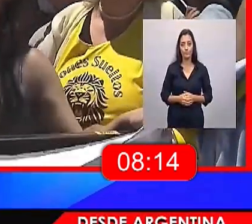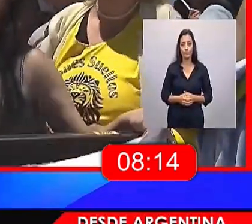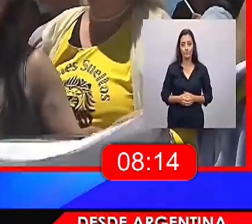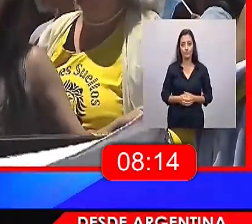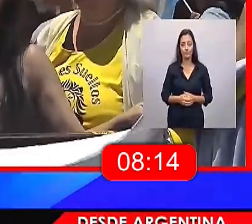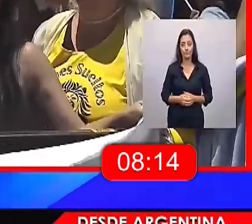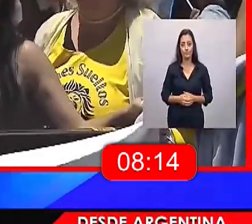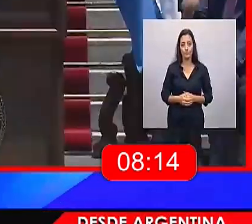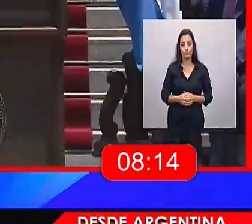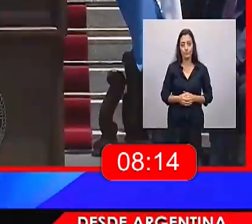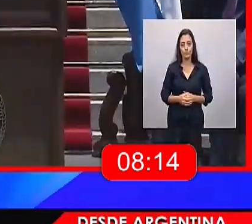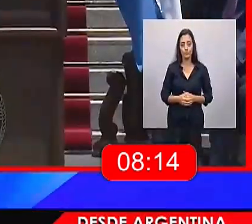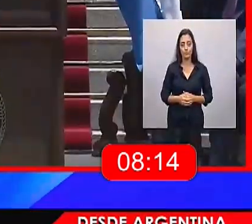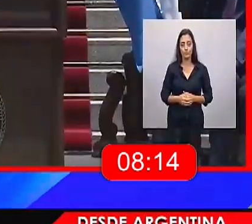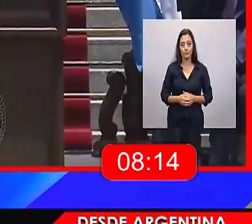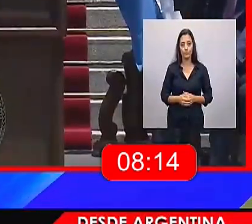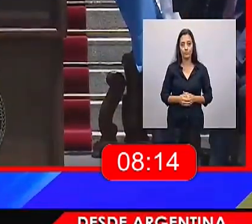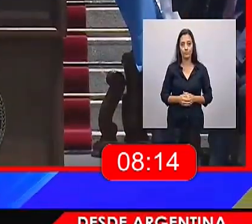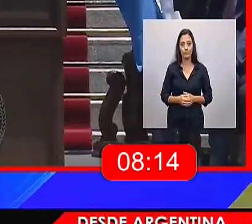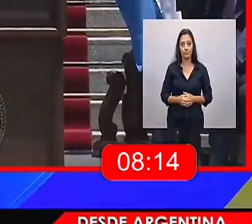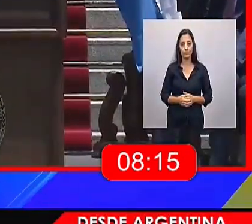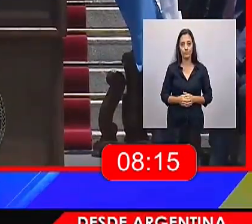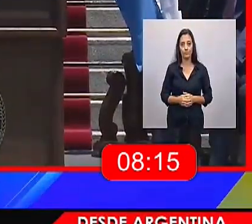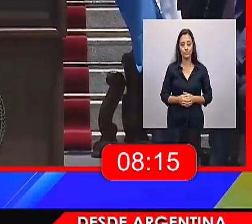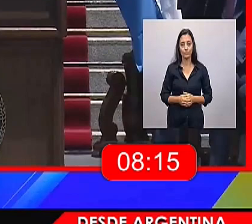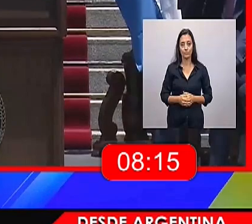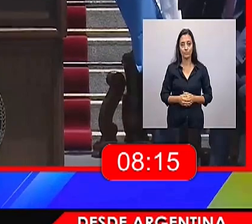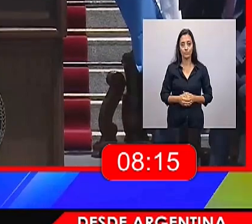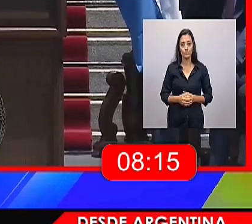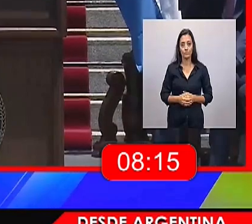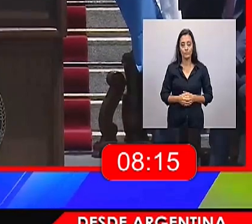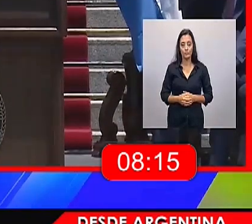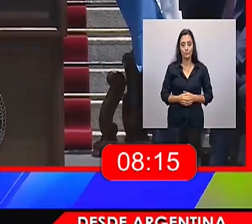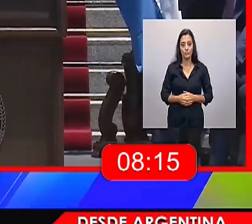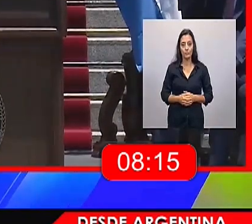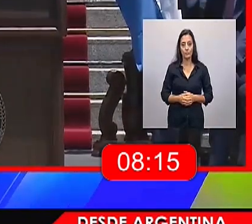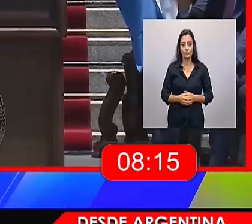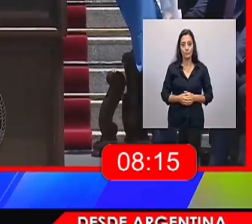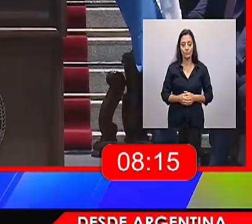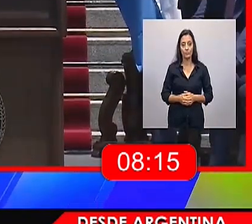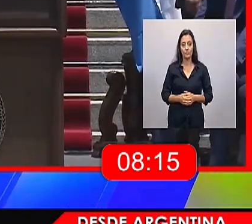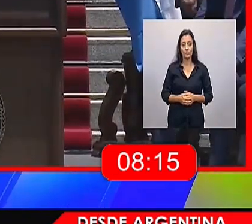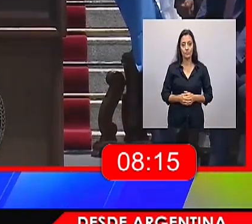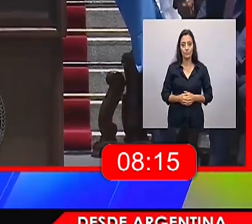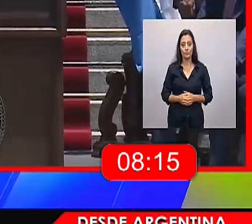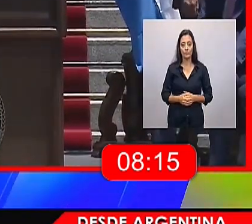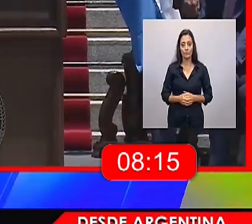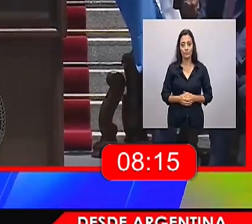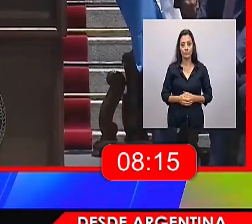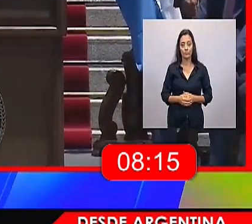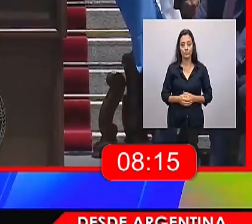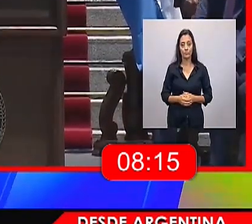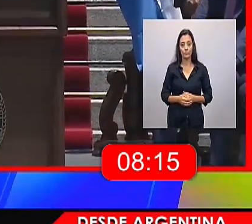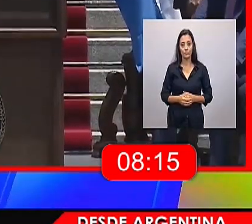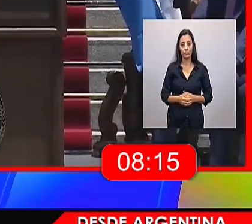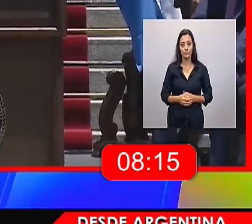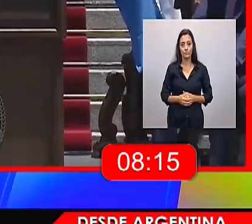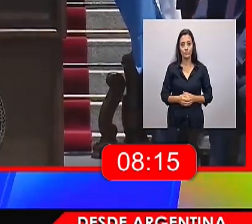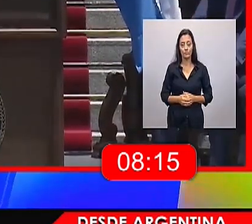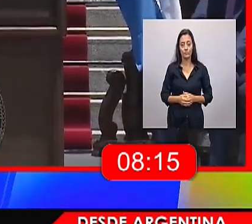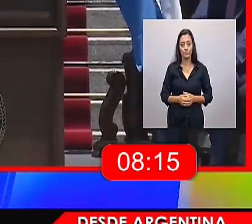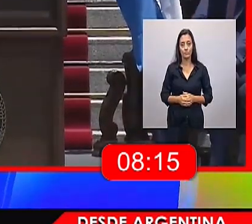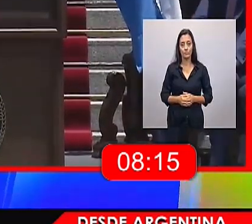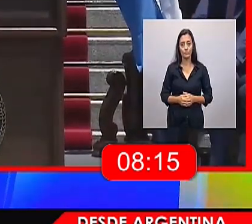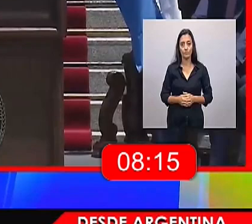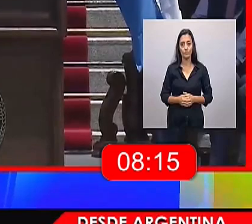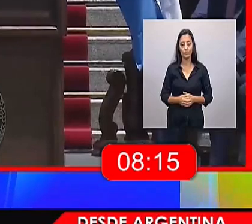y crecimiento para el Perú. Por otro lado, teníamos a Mario Vargas Llosa, que decía que el Perú anda mal,